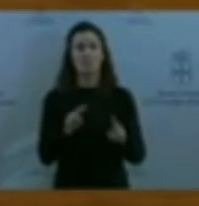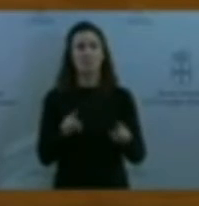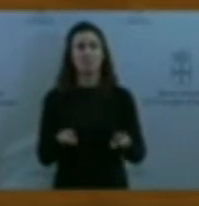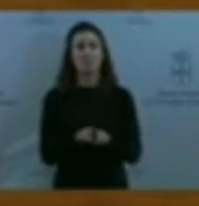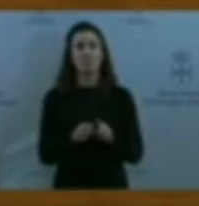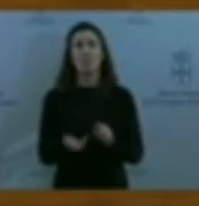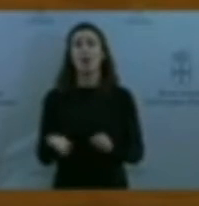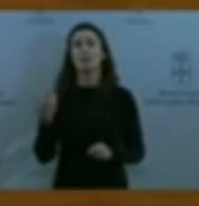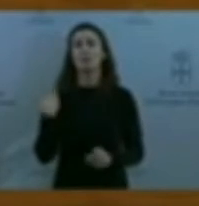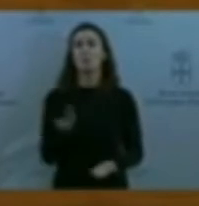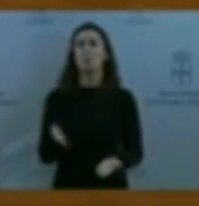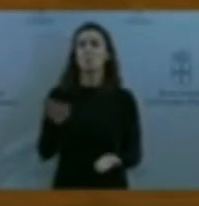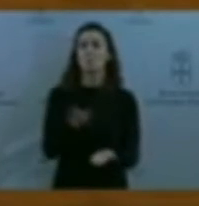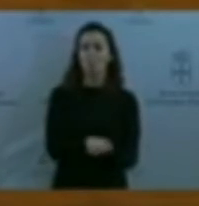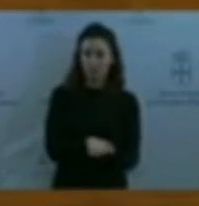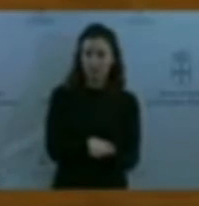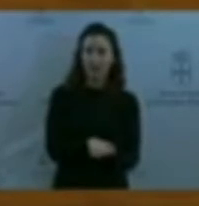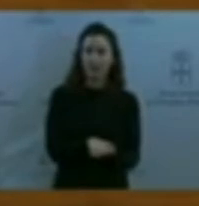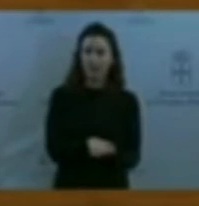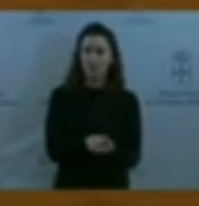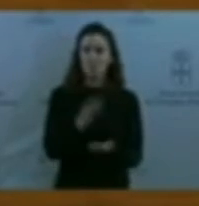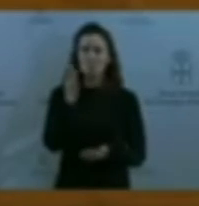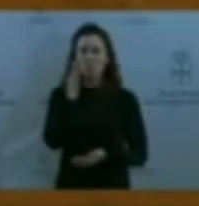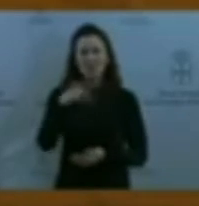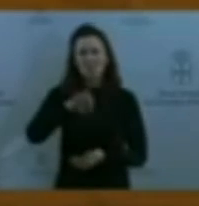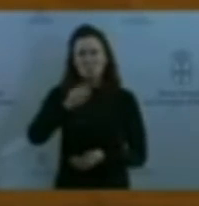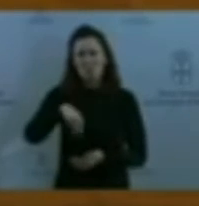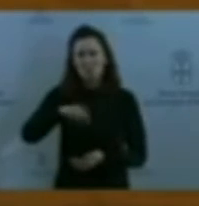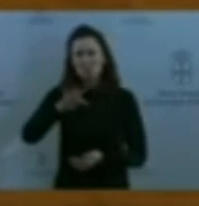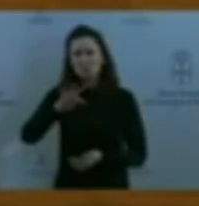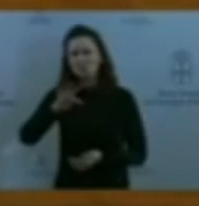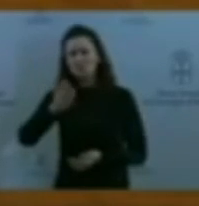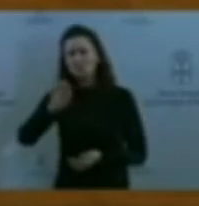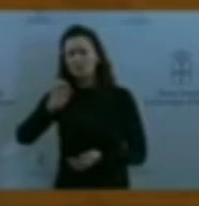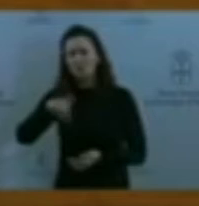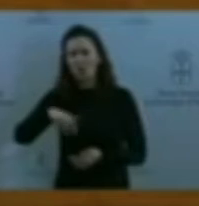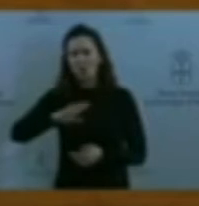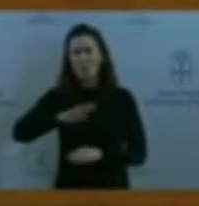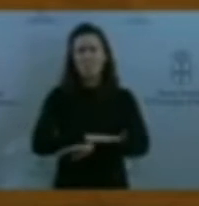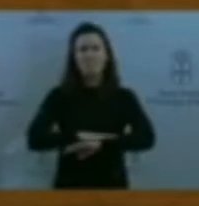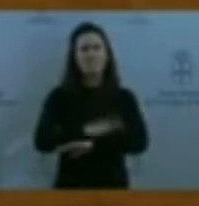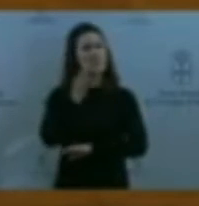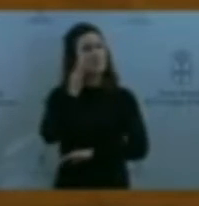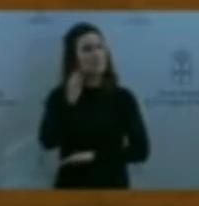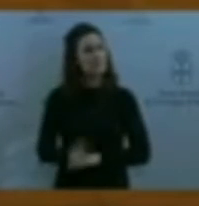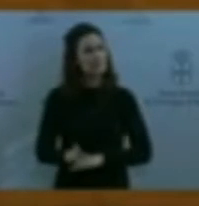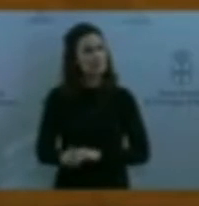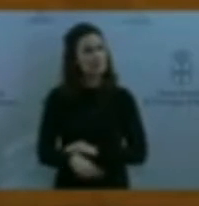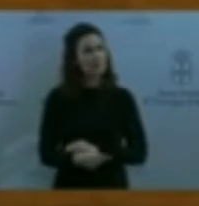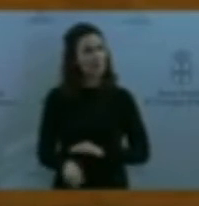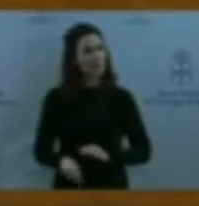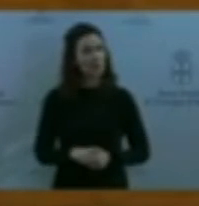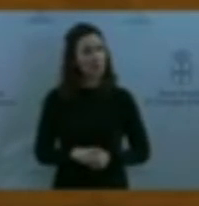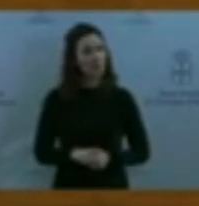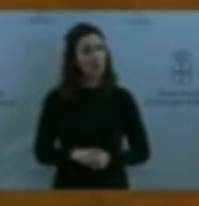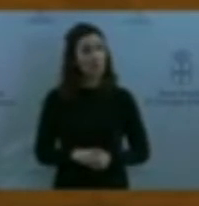era Montón, ¿no?, la ministra aquella, que sí, que es que montón, me